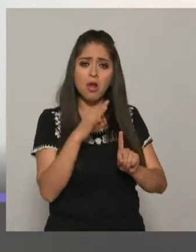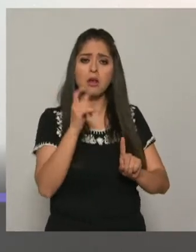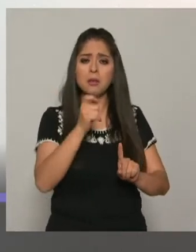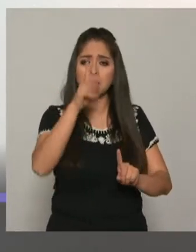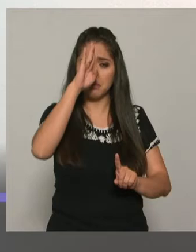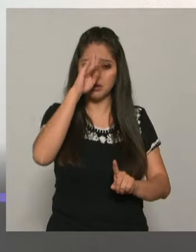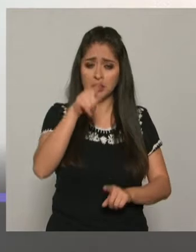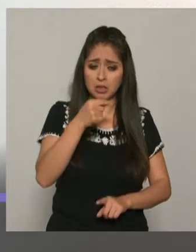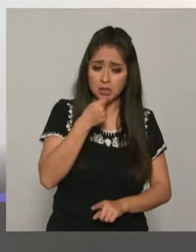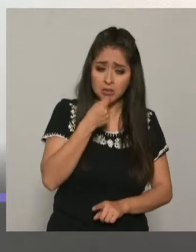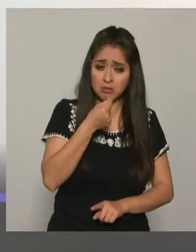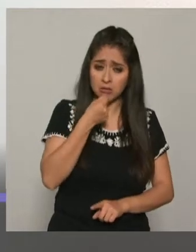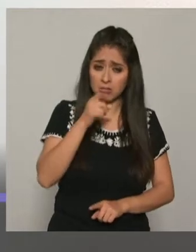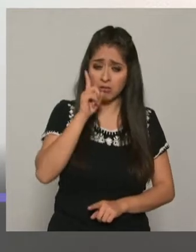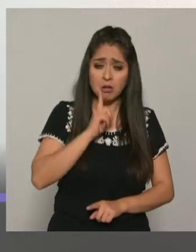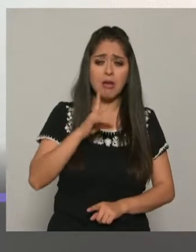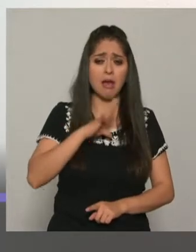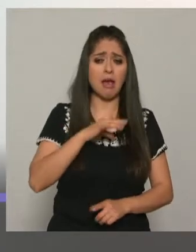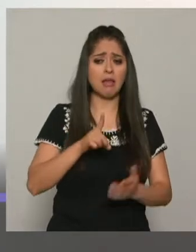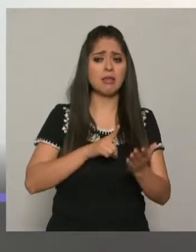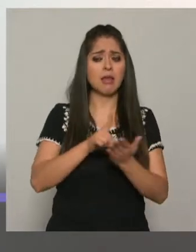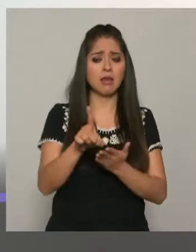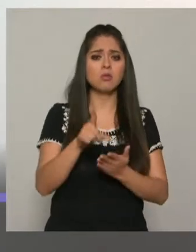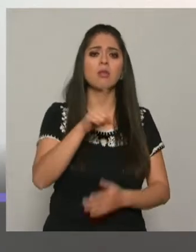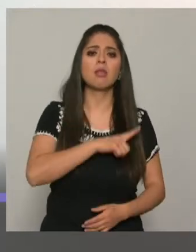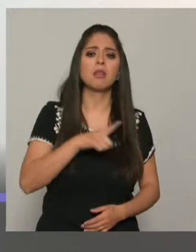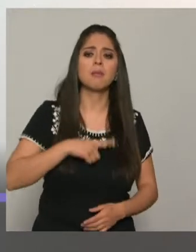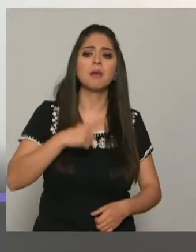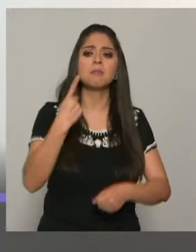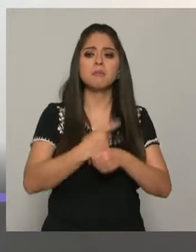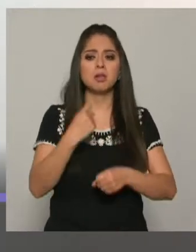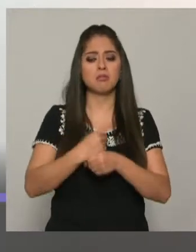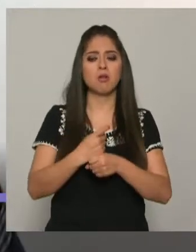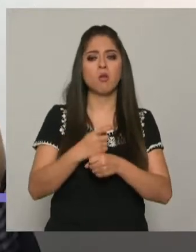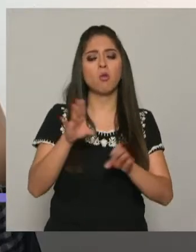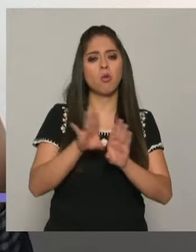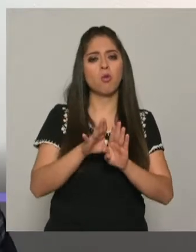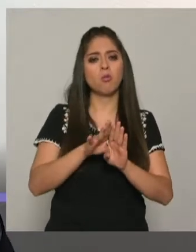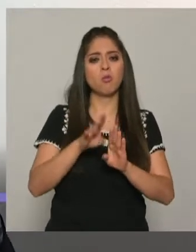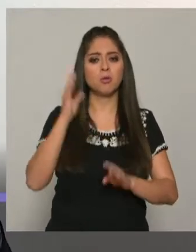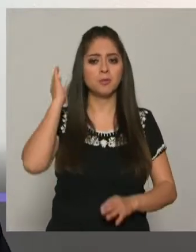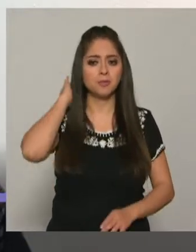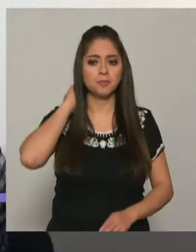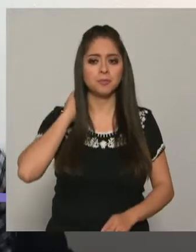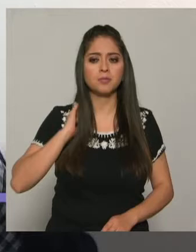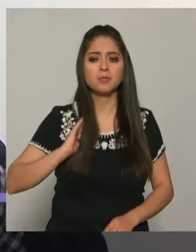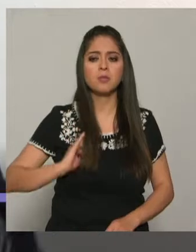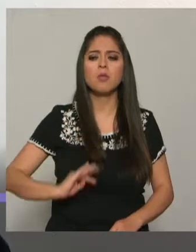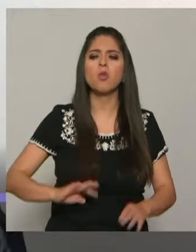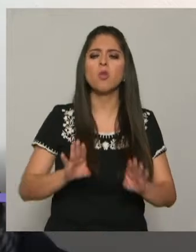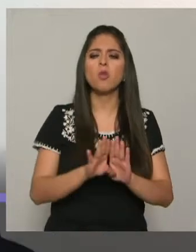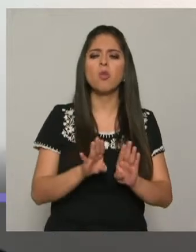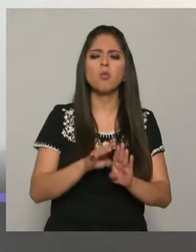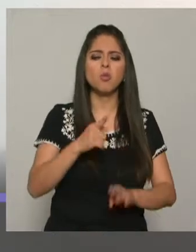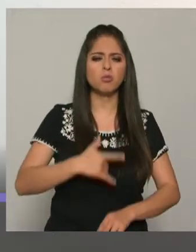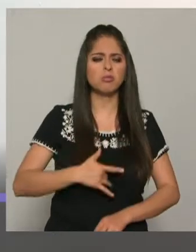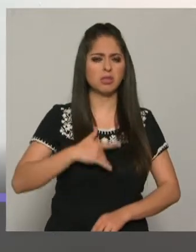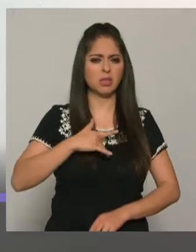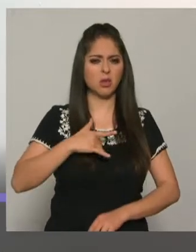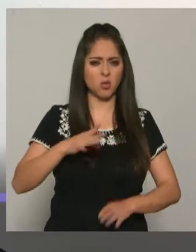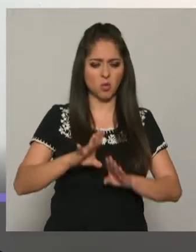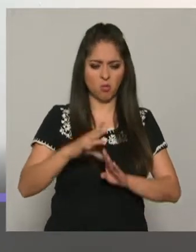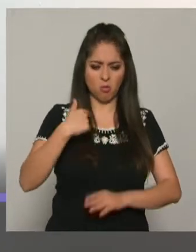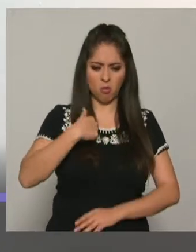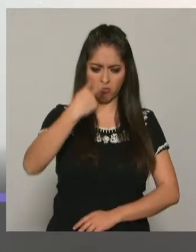los niños y las niñas tienen derecho, lo primero que tienen derecho es a cómo se autoprescriben, cómo se sienten, cómo se